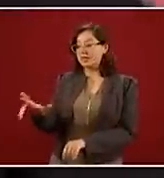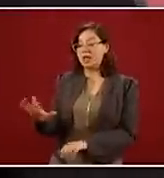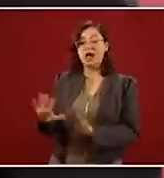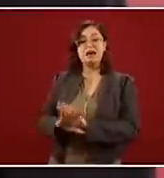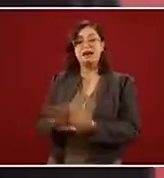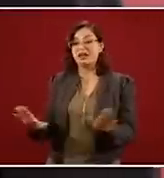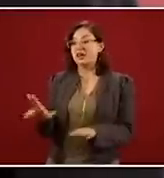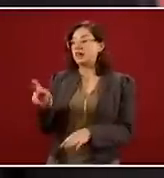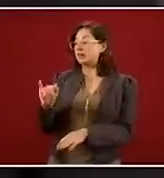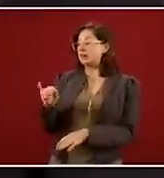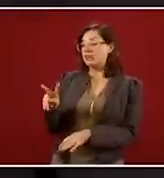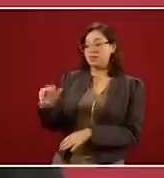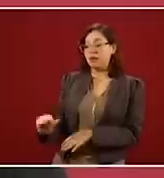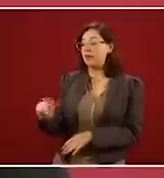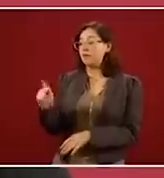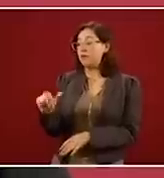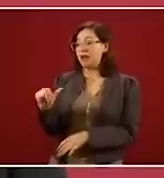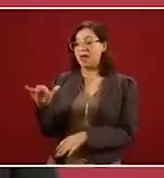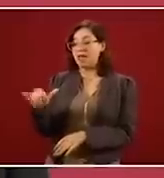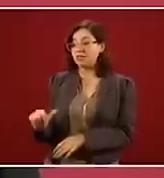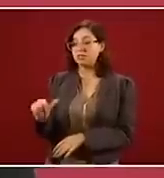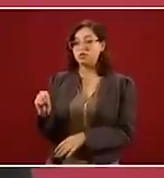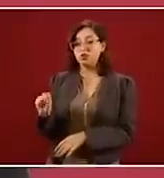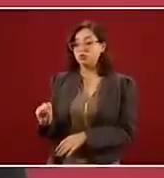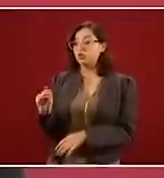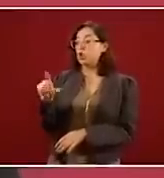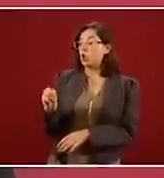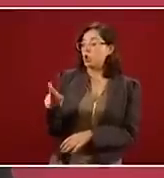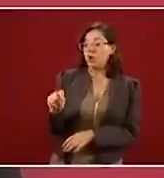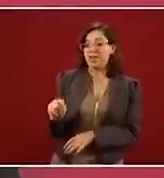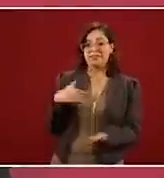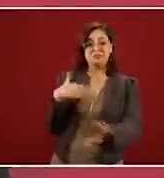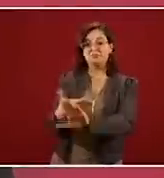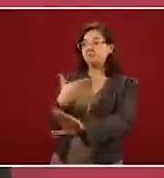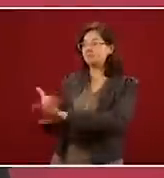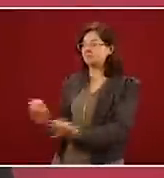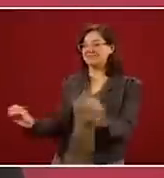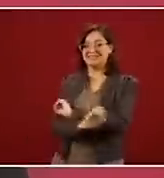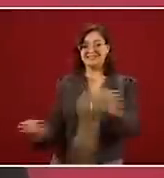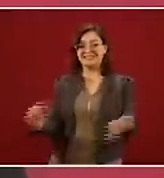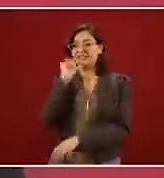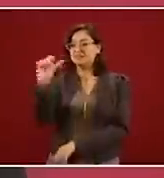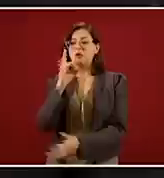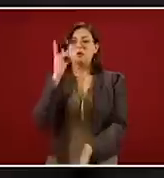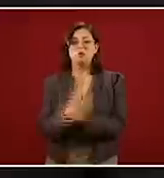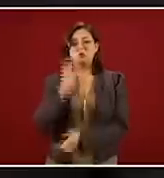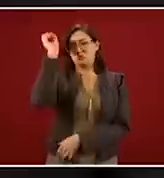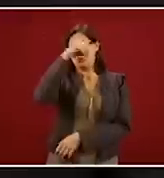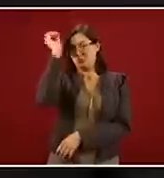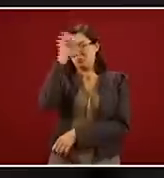con Riva Palacio, ni con Loret, nada. Lo que tenemos son diferencias,